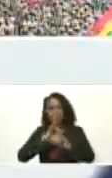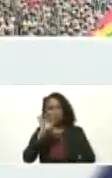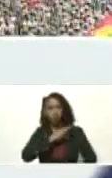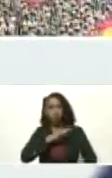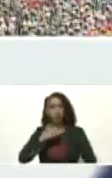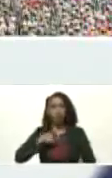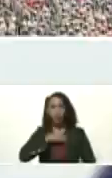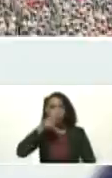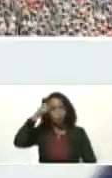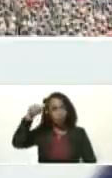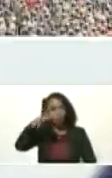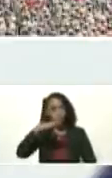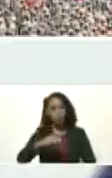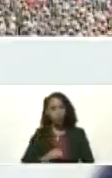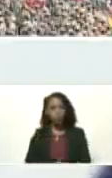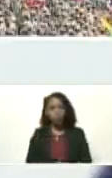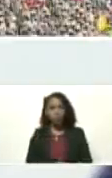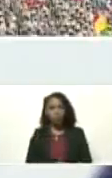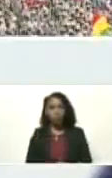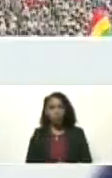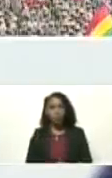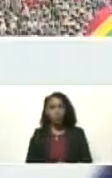pueblo.